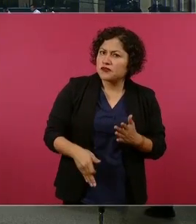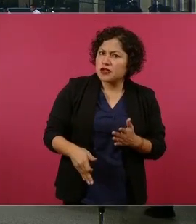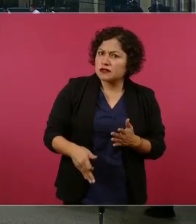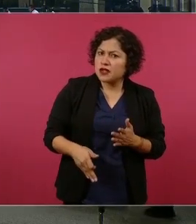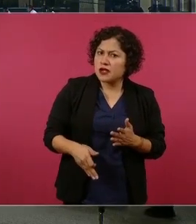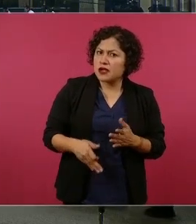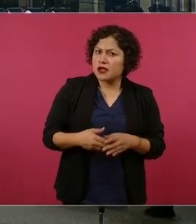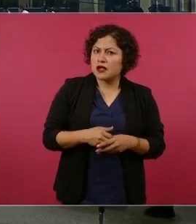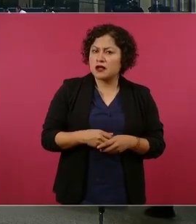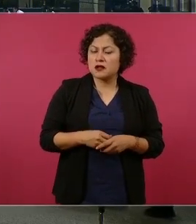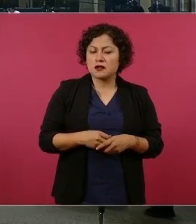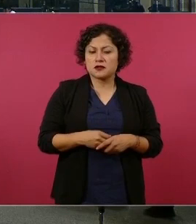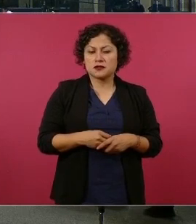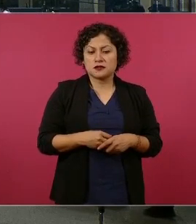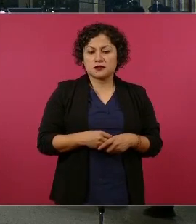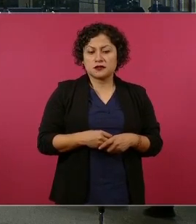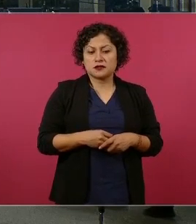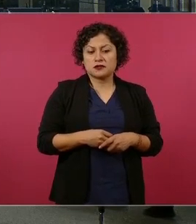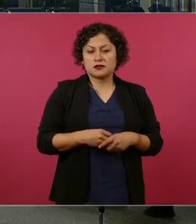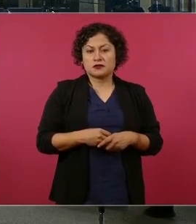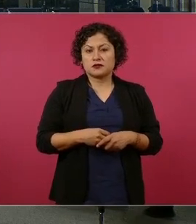Ernestina. Ernestina Godoy.